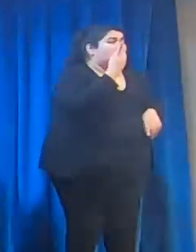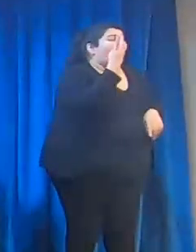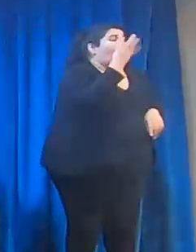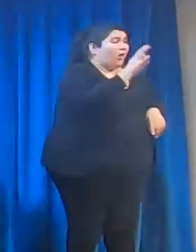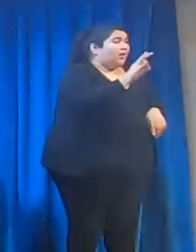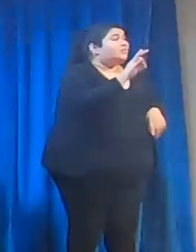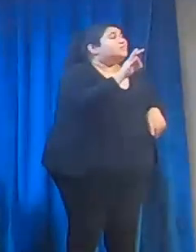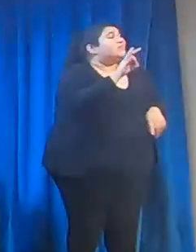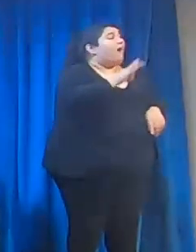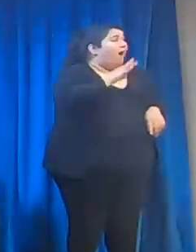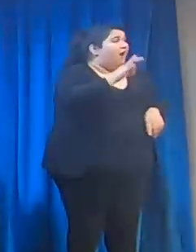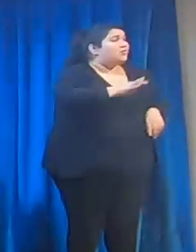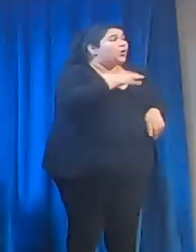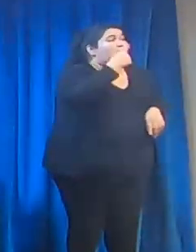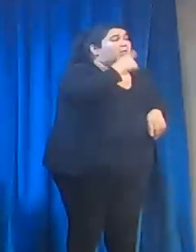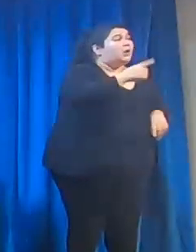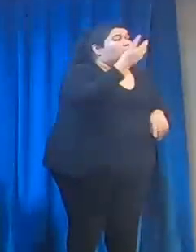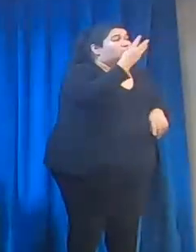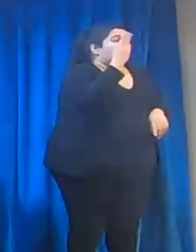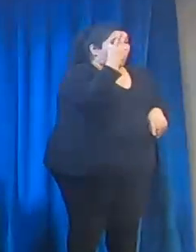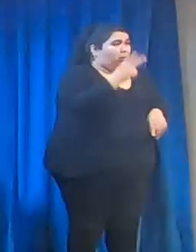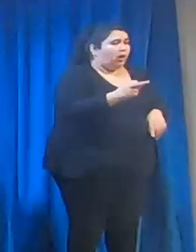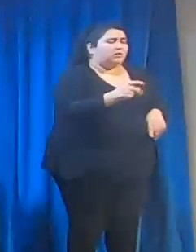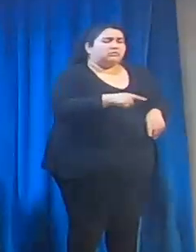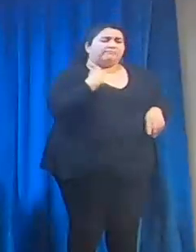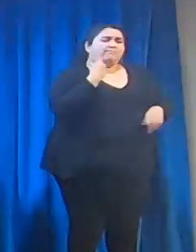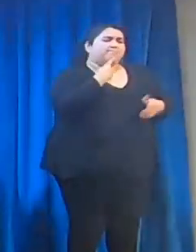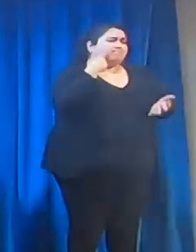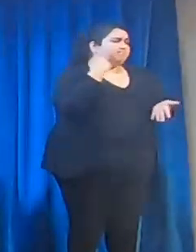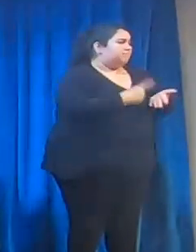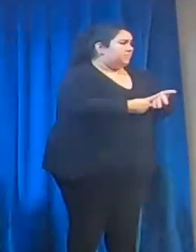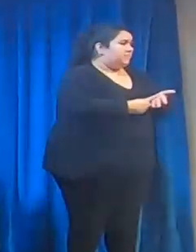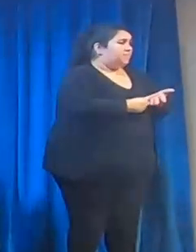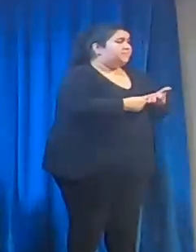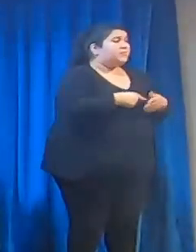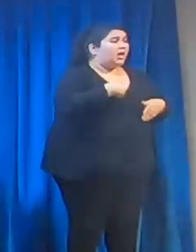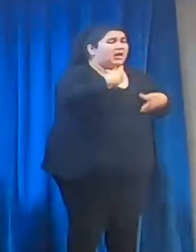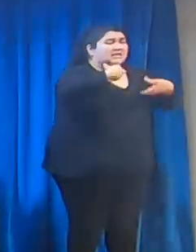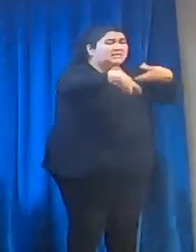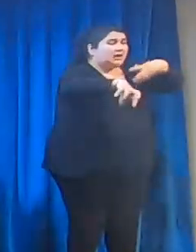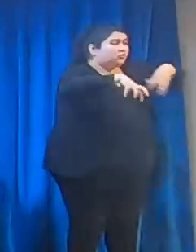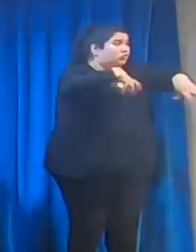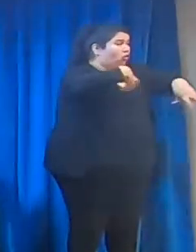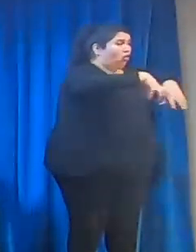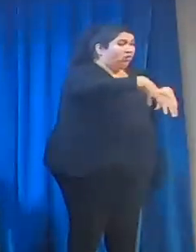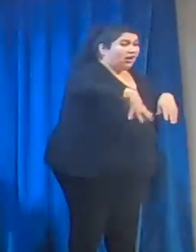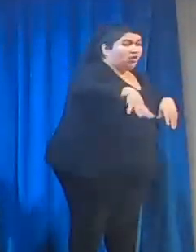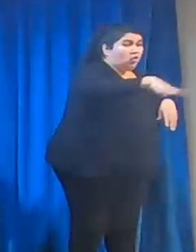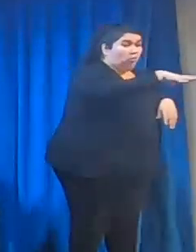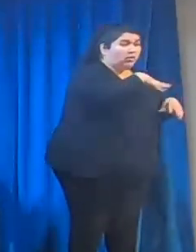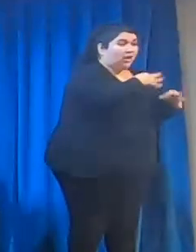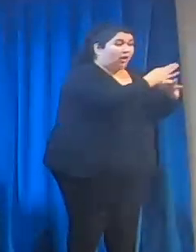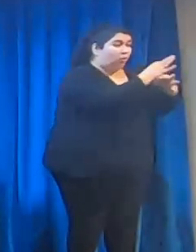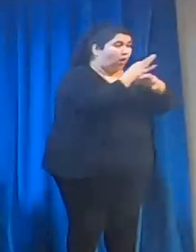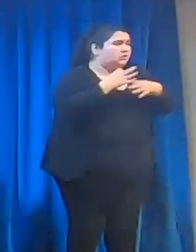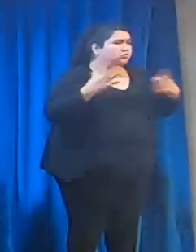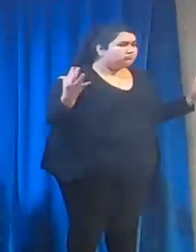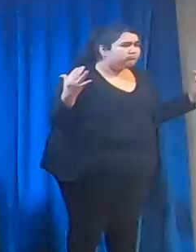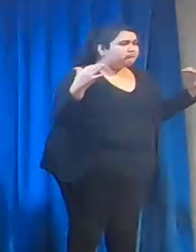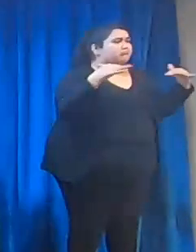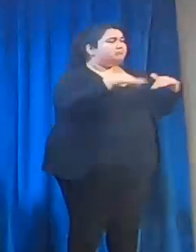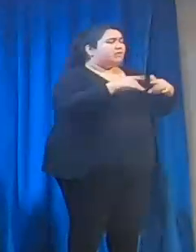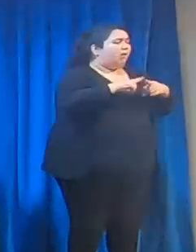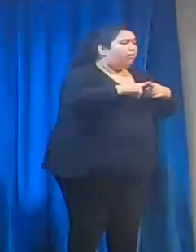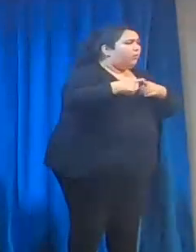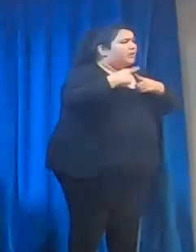Ley 1420, decidimos reunirnos todos los sectores de la comunidad educativa para